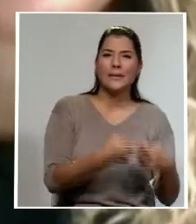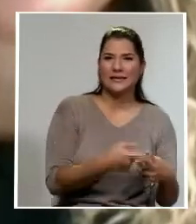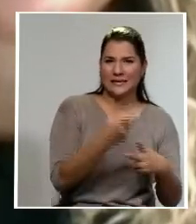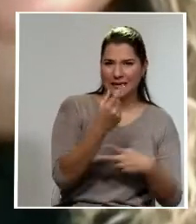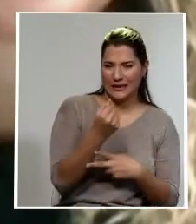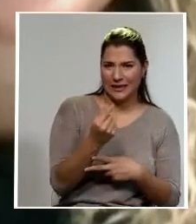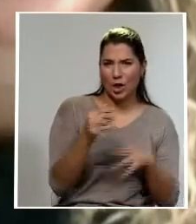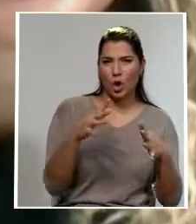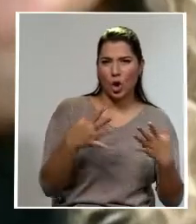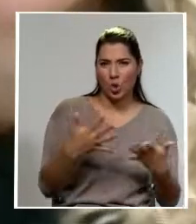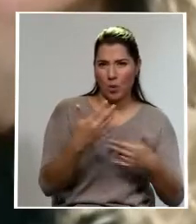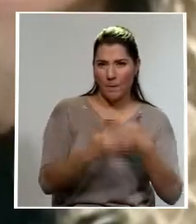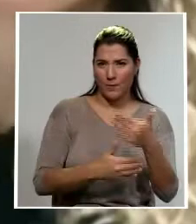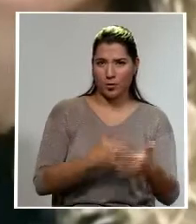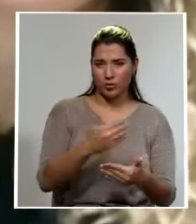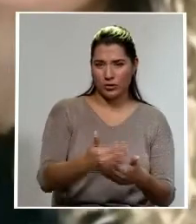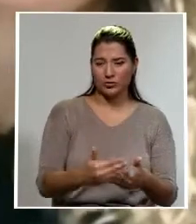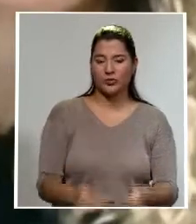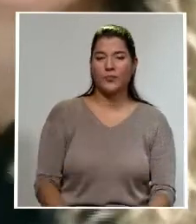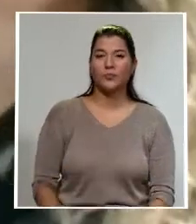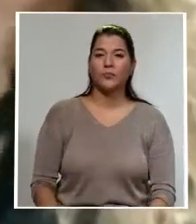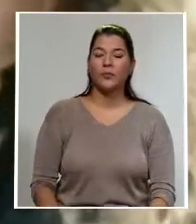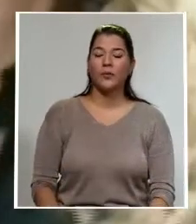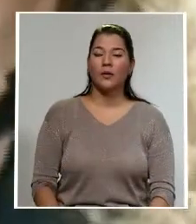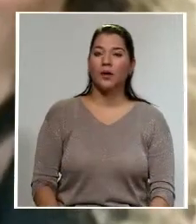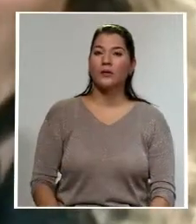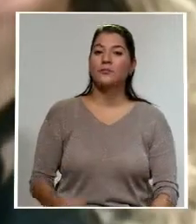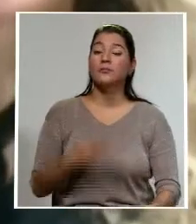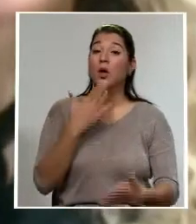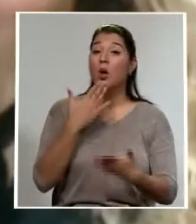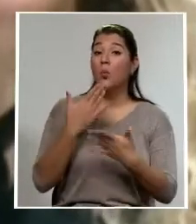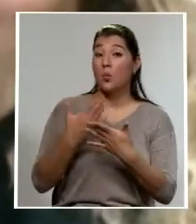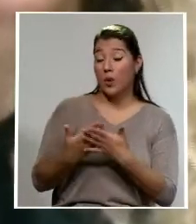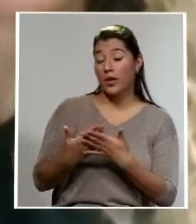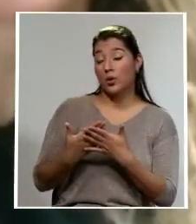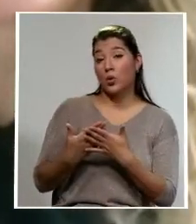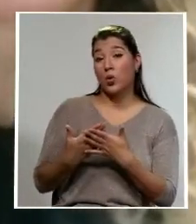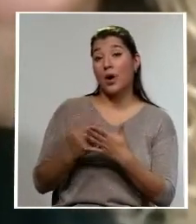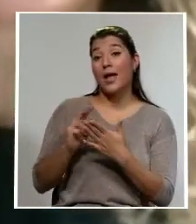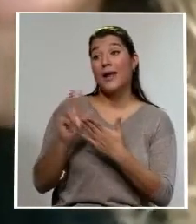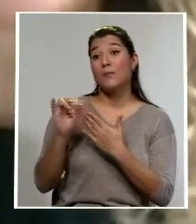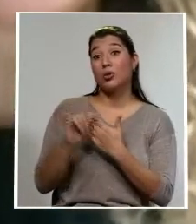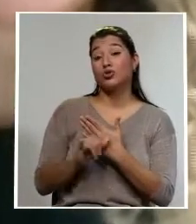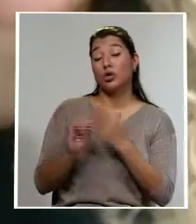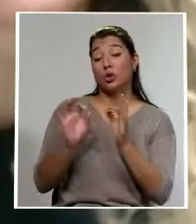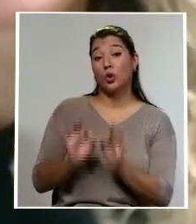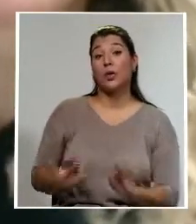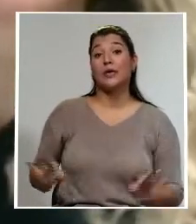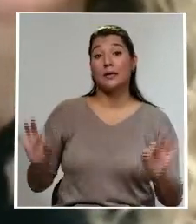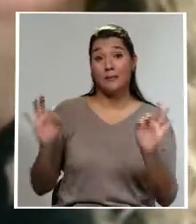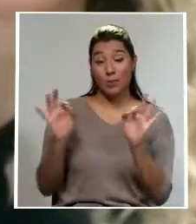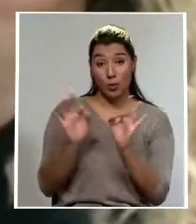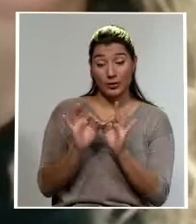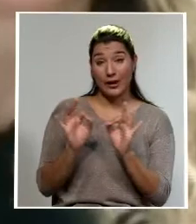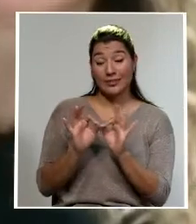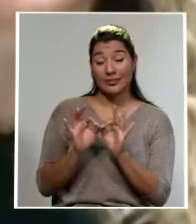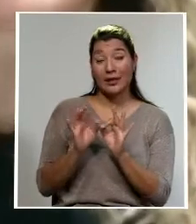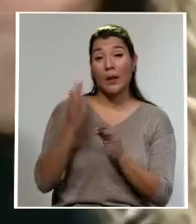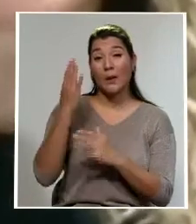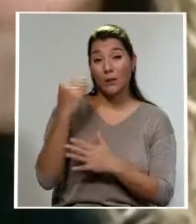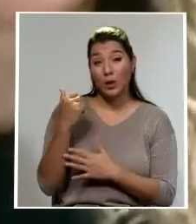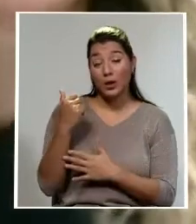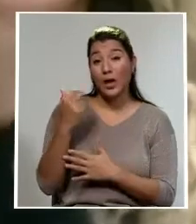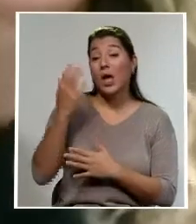concreto? Bueno, vamos a ver, la importancia y la relevancia del proyecto, y es de las cosas rescatables, es que va a promover